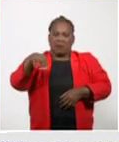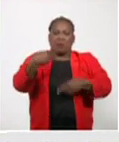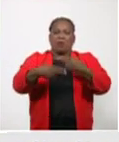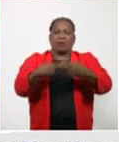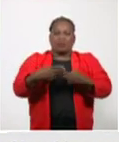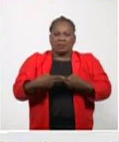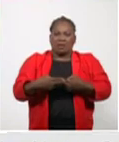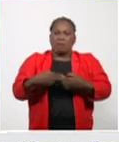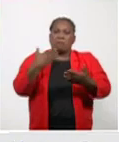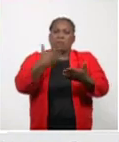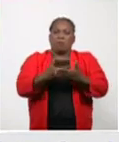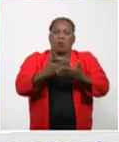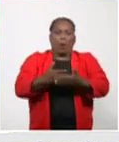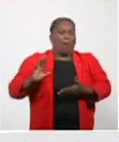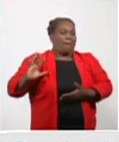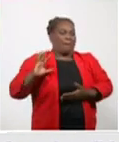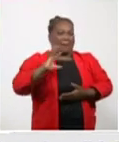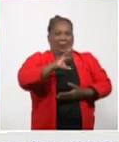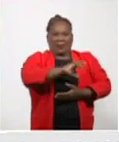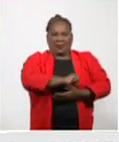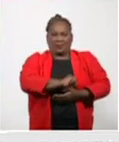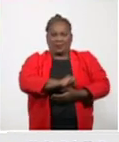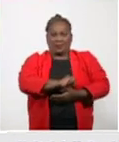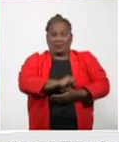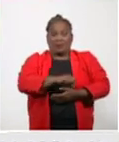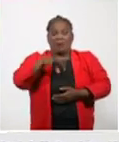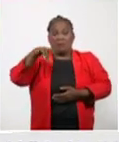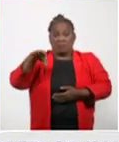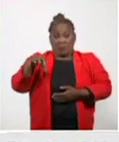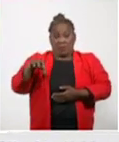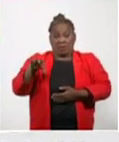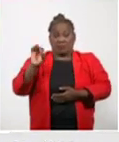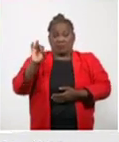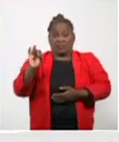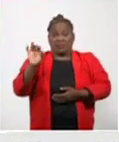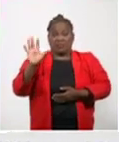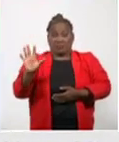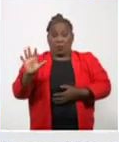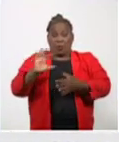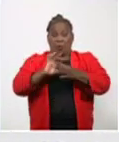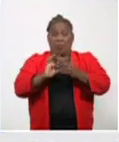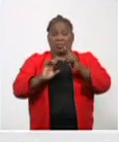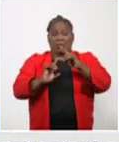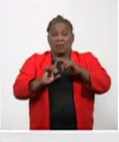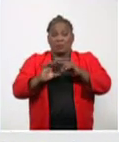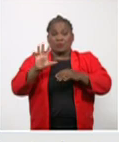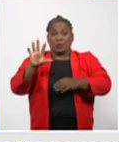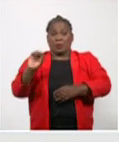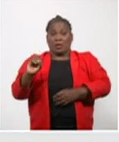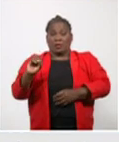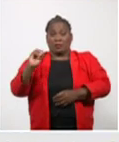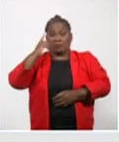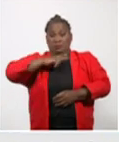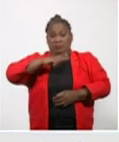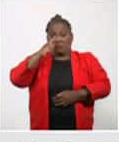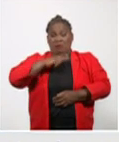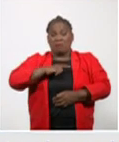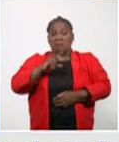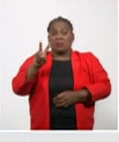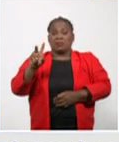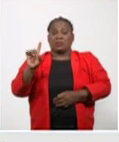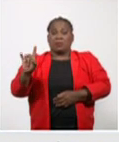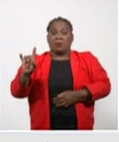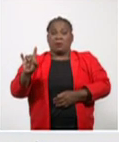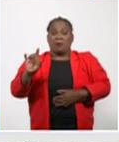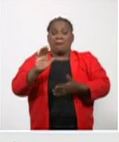provincia. Decíamos que Pinar 75, Guantánamo 50, Ciego de Ávila 29,